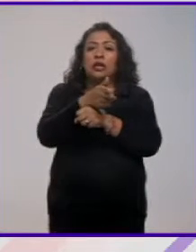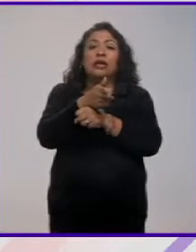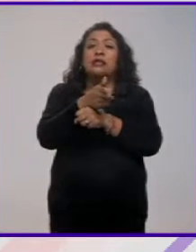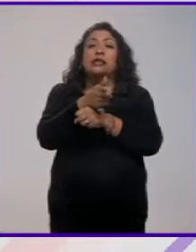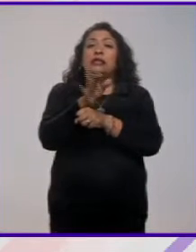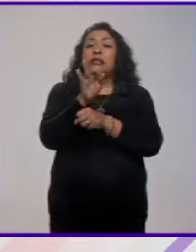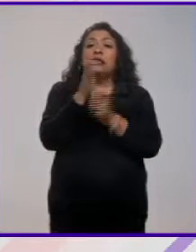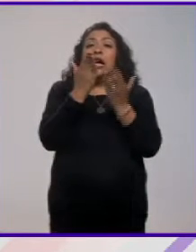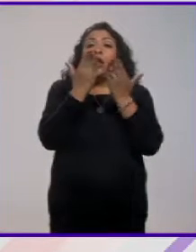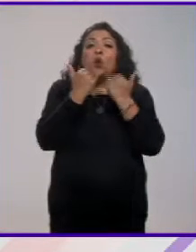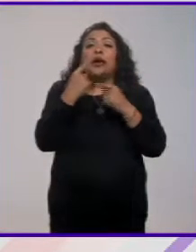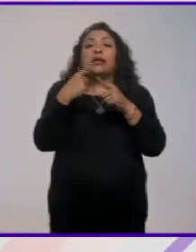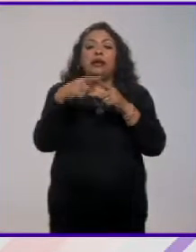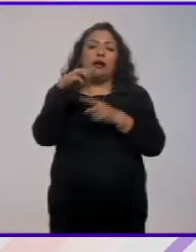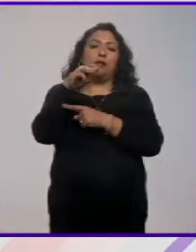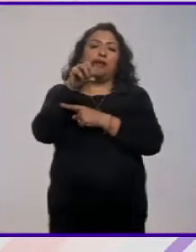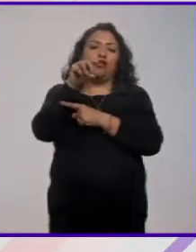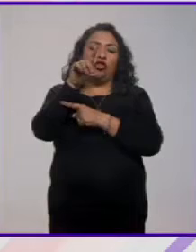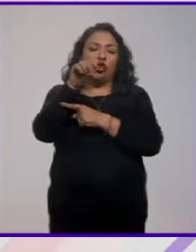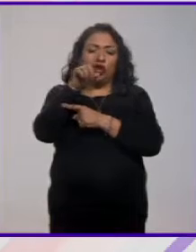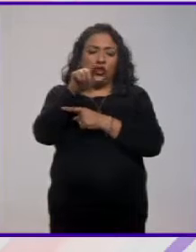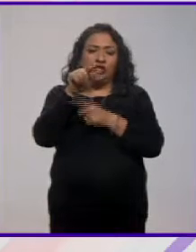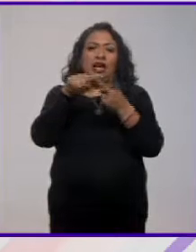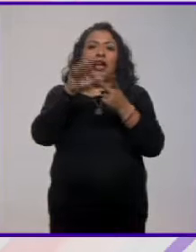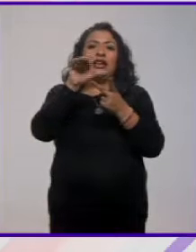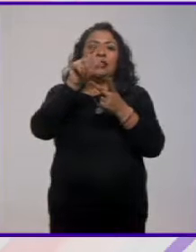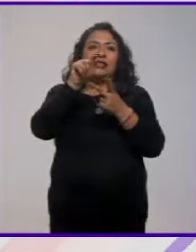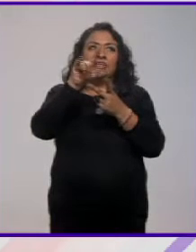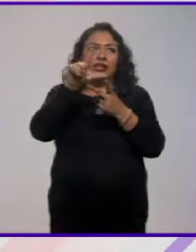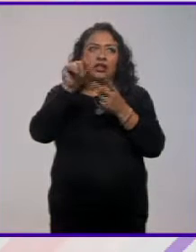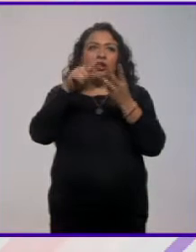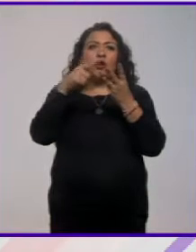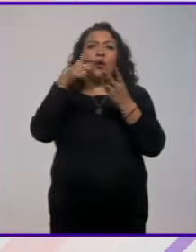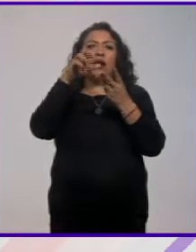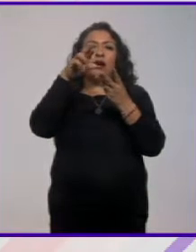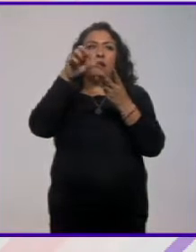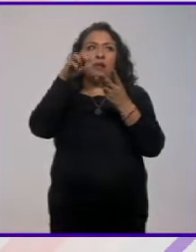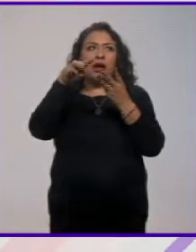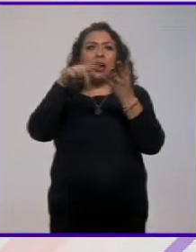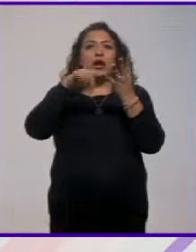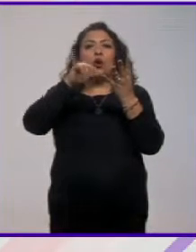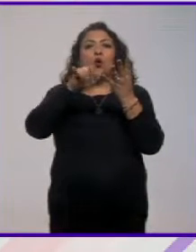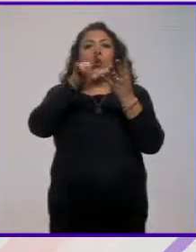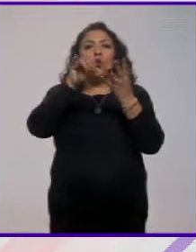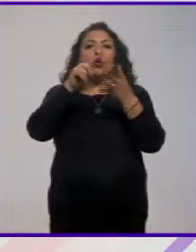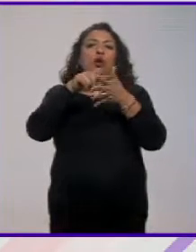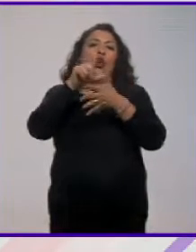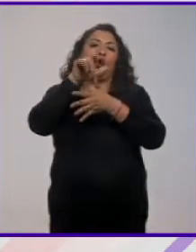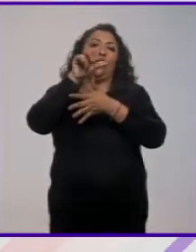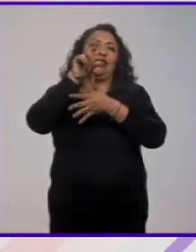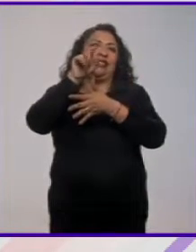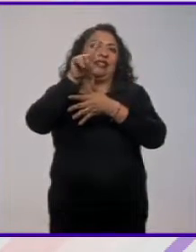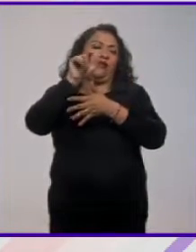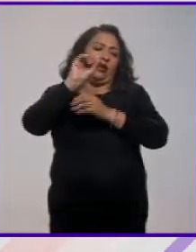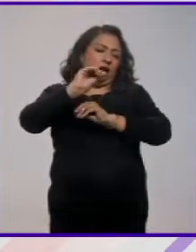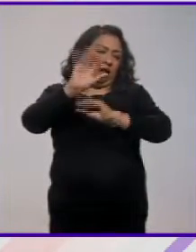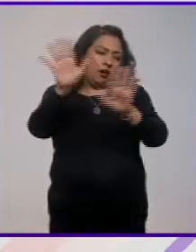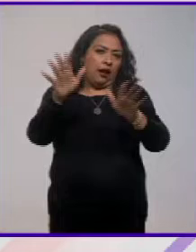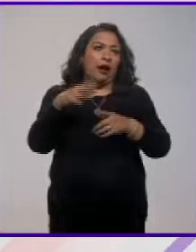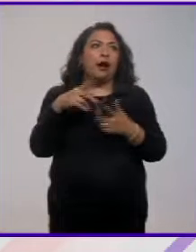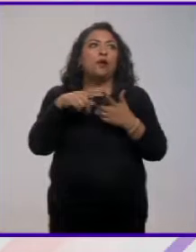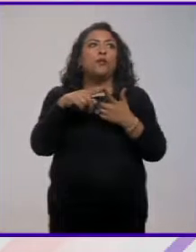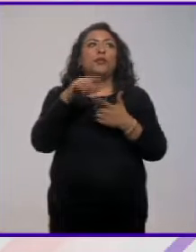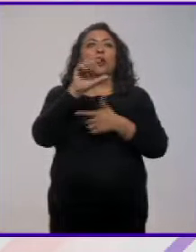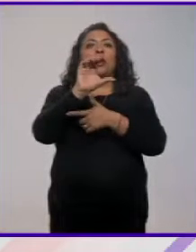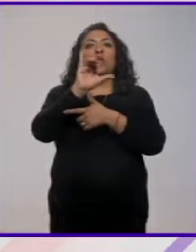sin Mendoza, Castillo, Germán y Julio, Luis de Tavira, por supuesto,